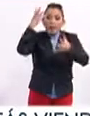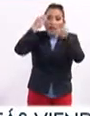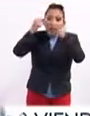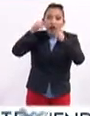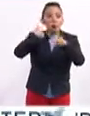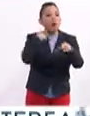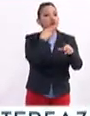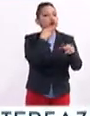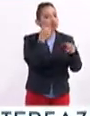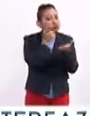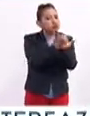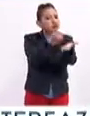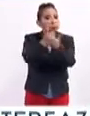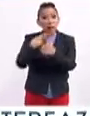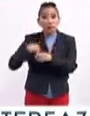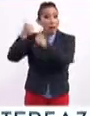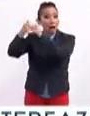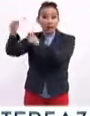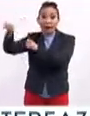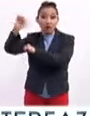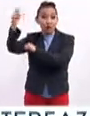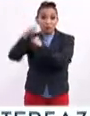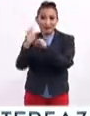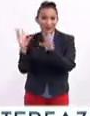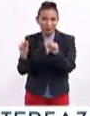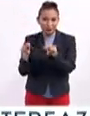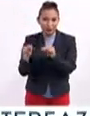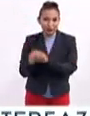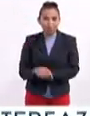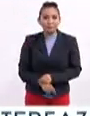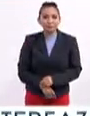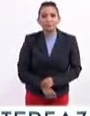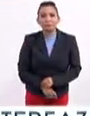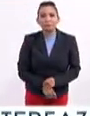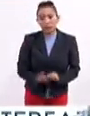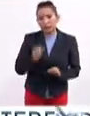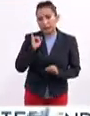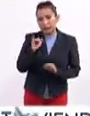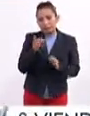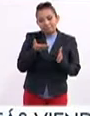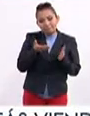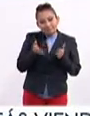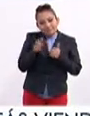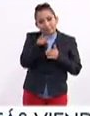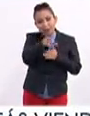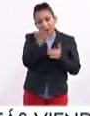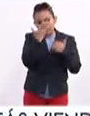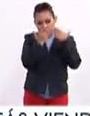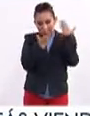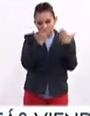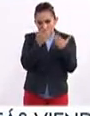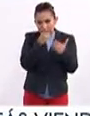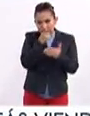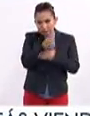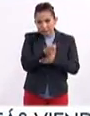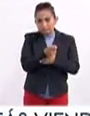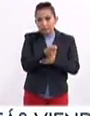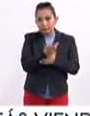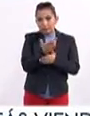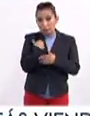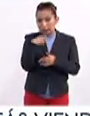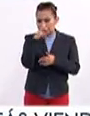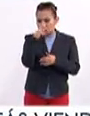has aprendido en el extranjero. No es para quedarnos allá, en principio. Claro. Sí, más allá de la parte académica, que como bien dices es